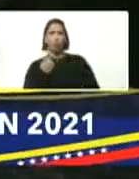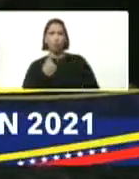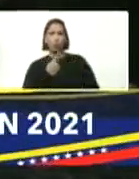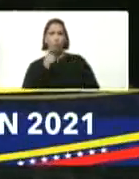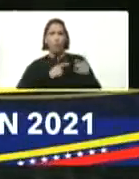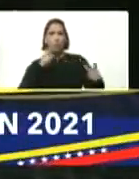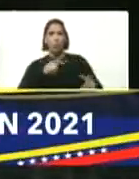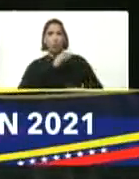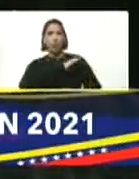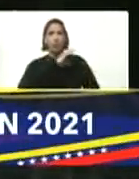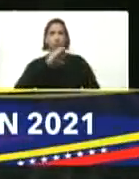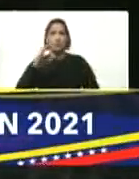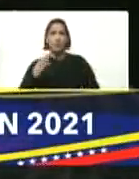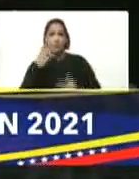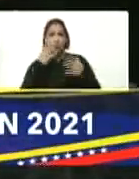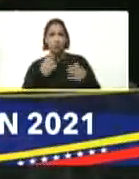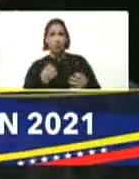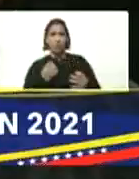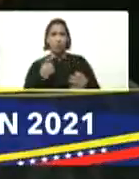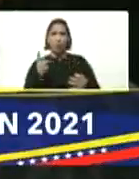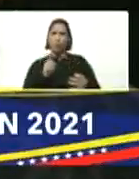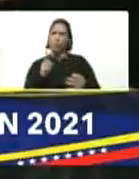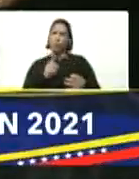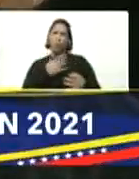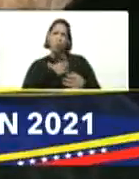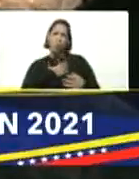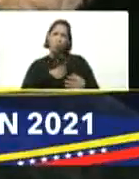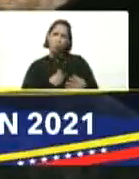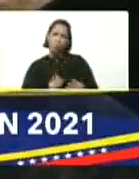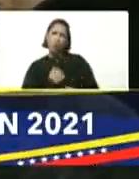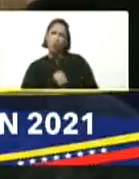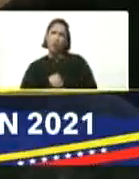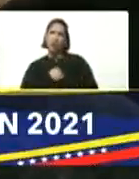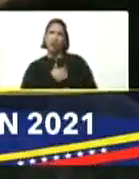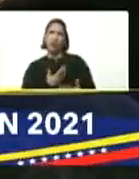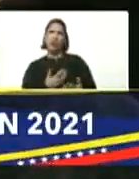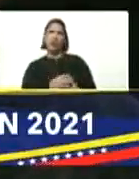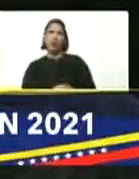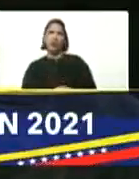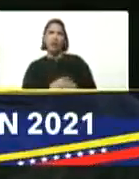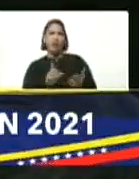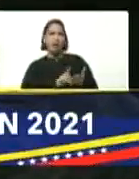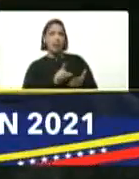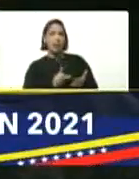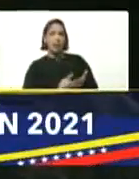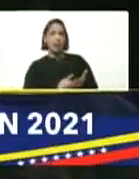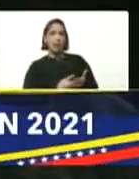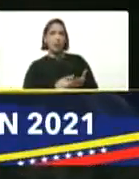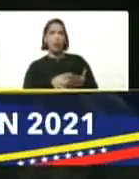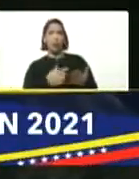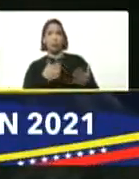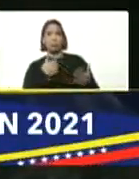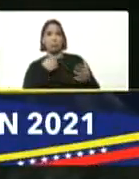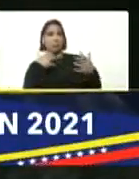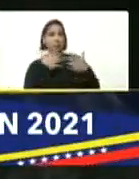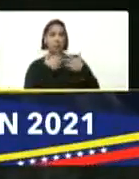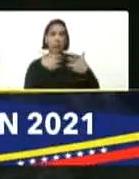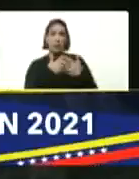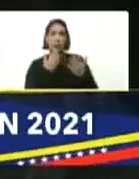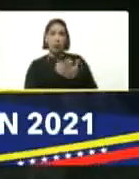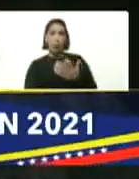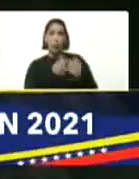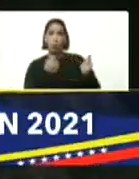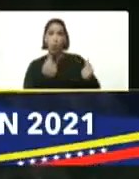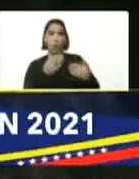entendemos. Y yo le digo, Isidoro, no te pongas triste, el libro ha sido herido, se sabe, por la guerra económica, por el bloqueo.